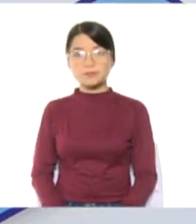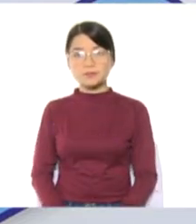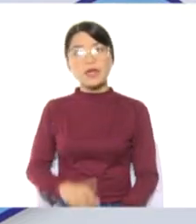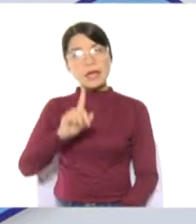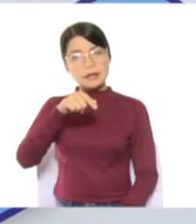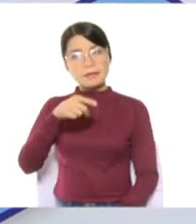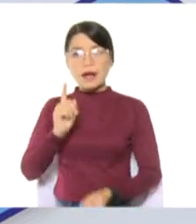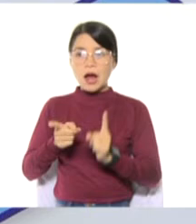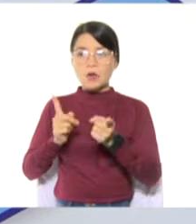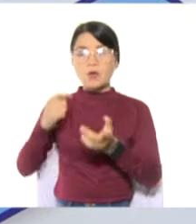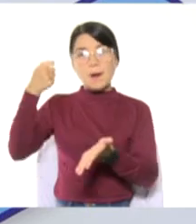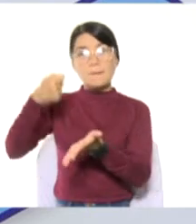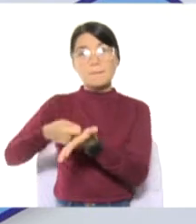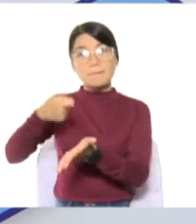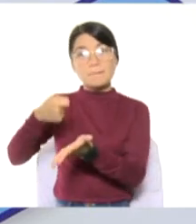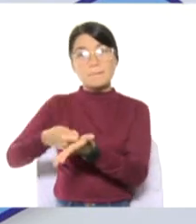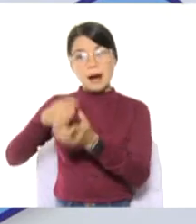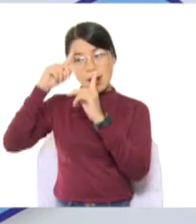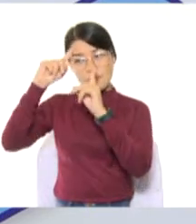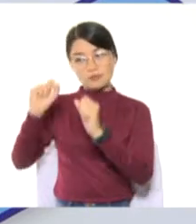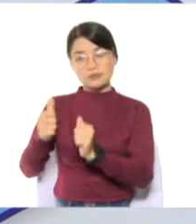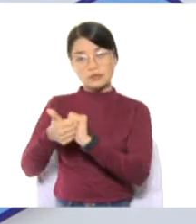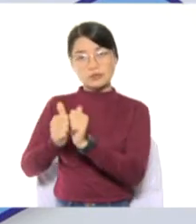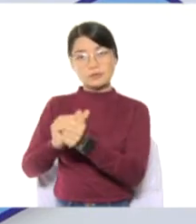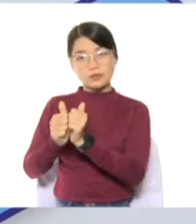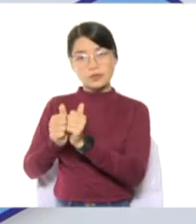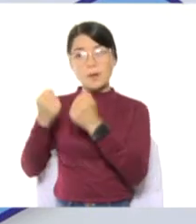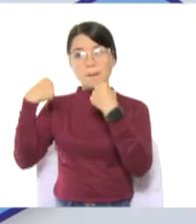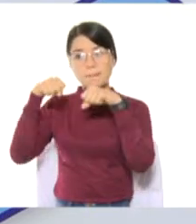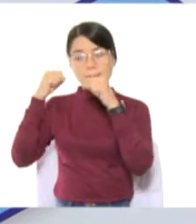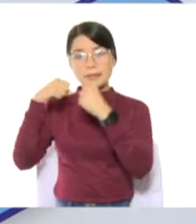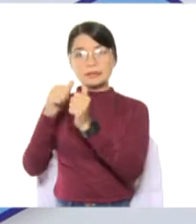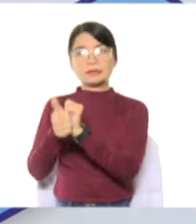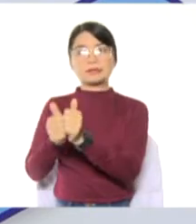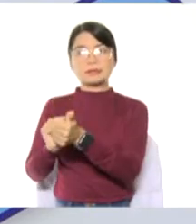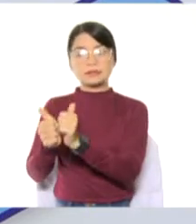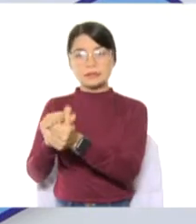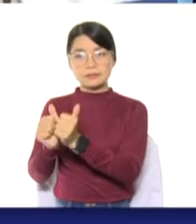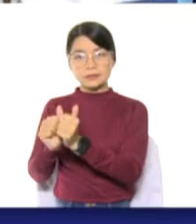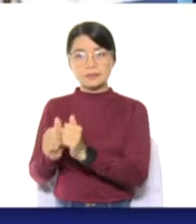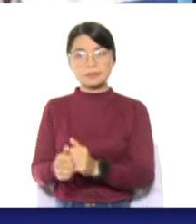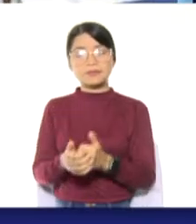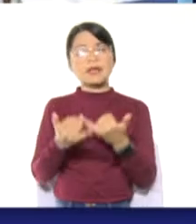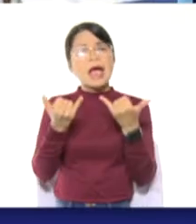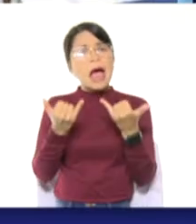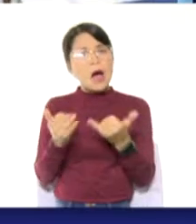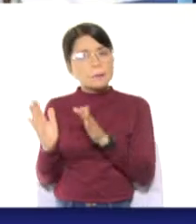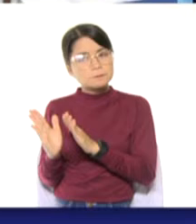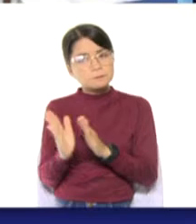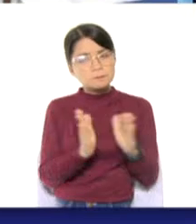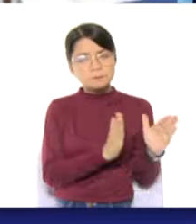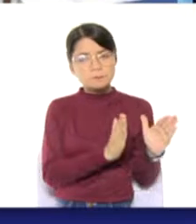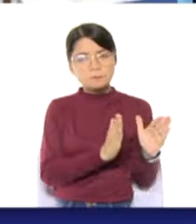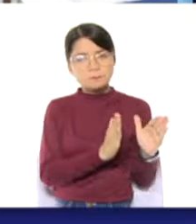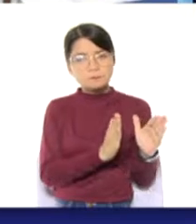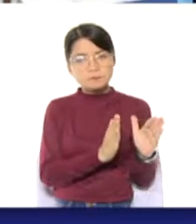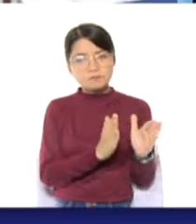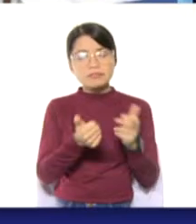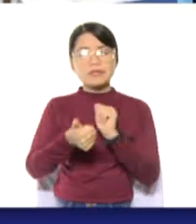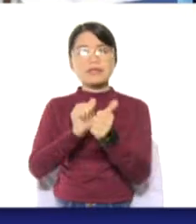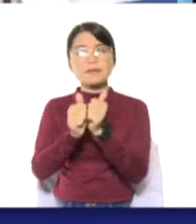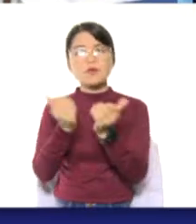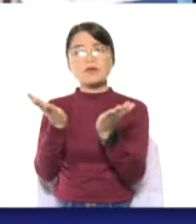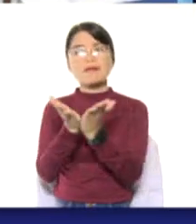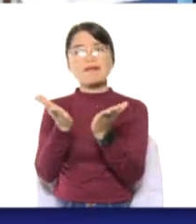por practicar determinado deporte. ¿Y qué es deporte escolar? El deporte escolar en